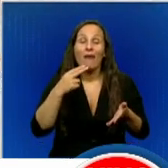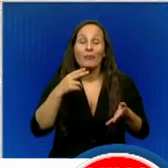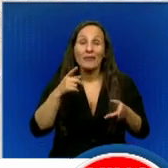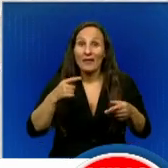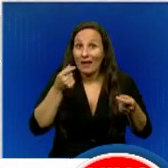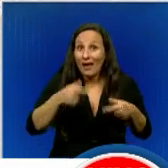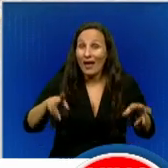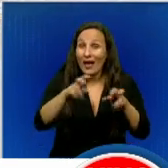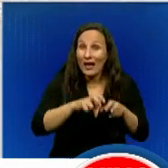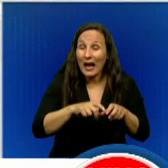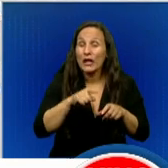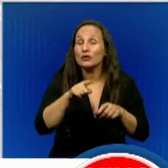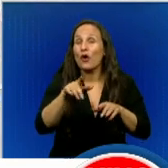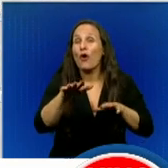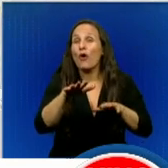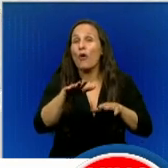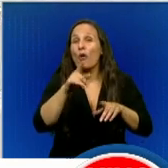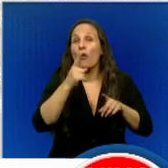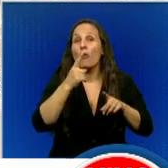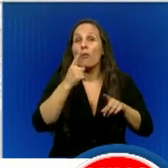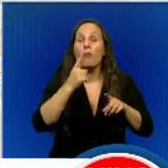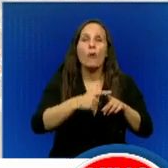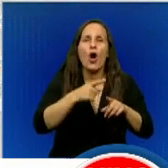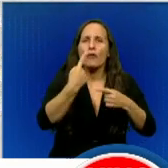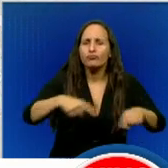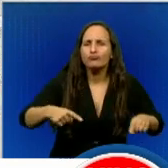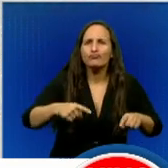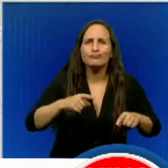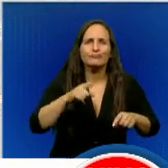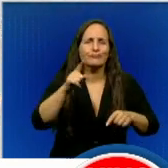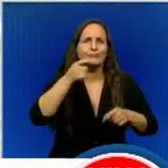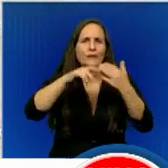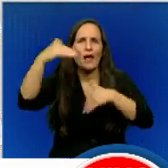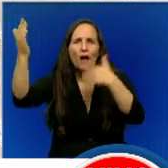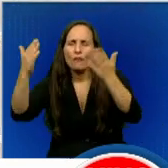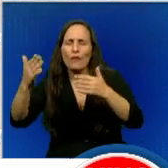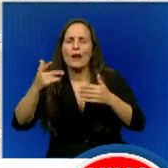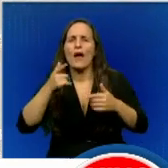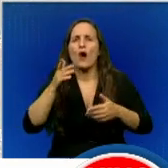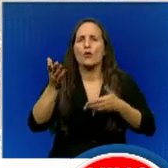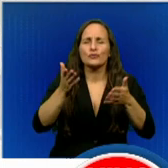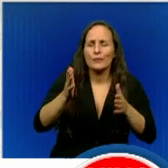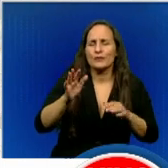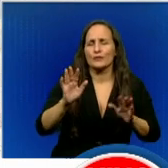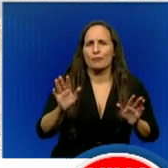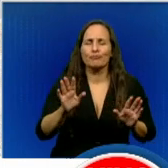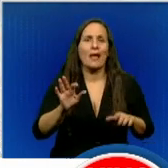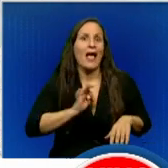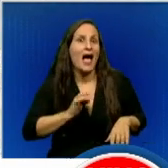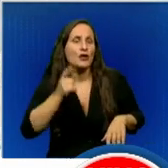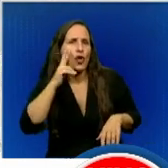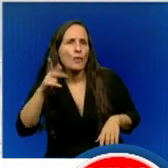provenientes de actividades de exportación de bienes y de exportación de servicios mire en el año 2017